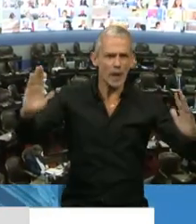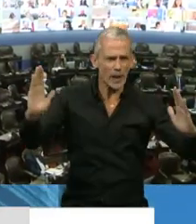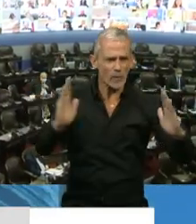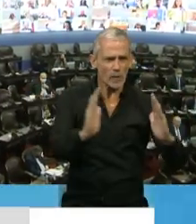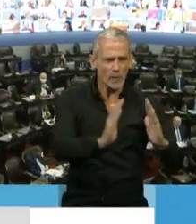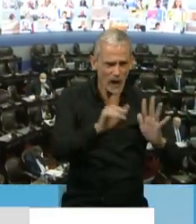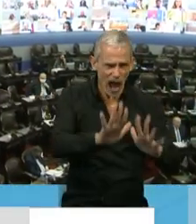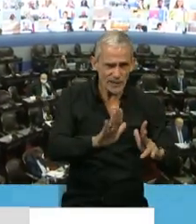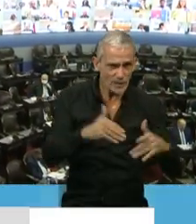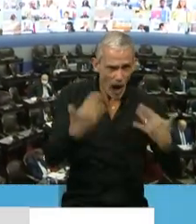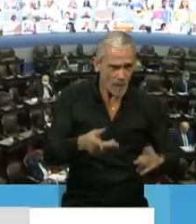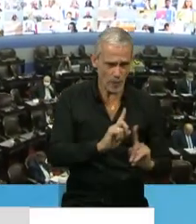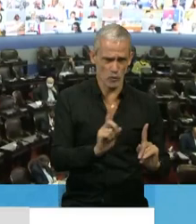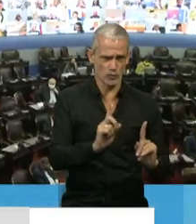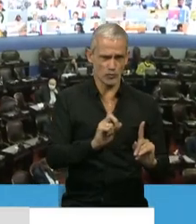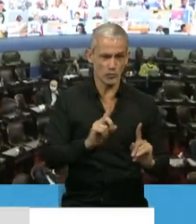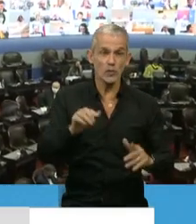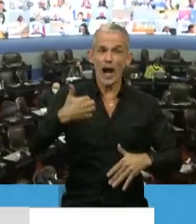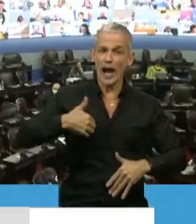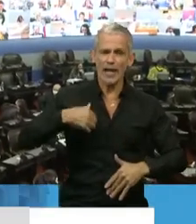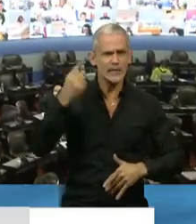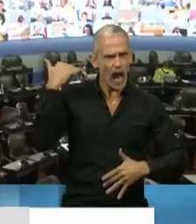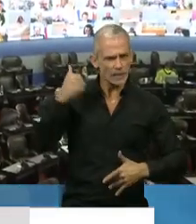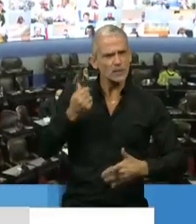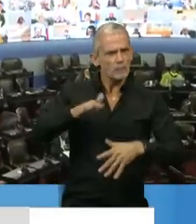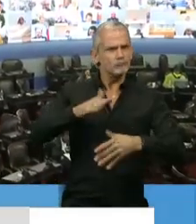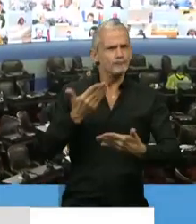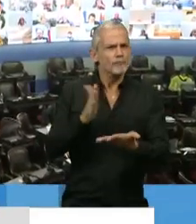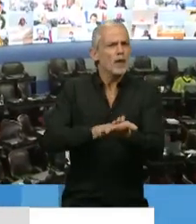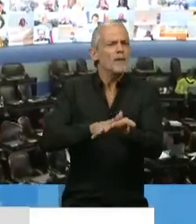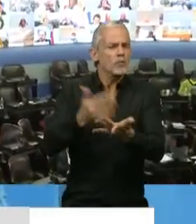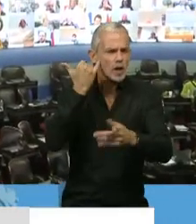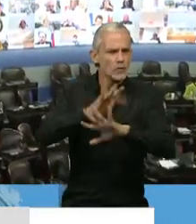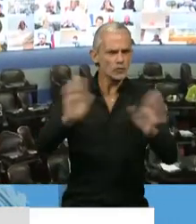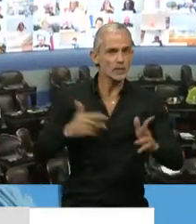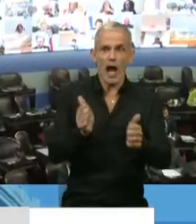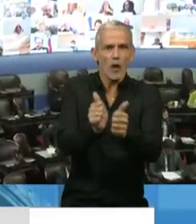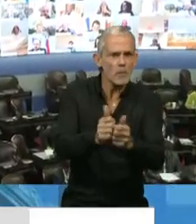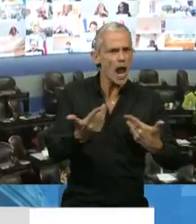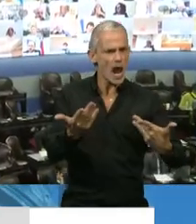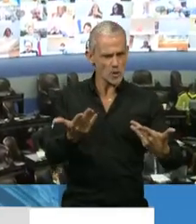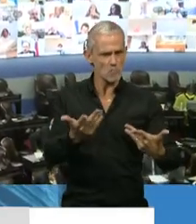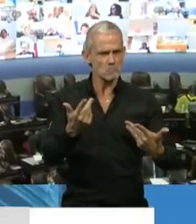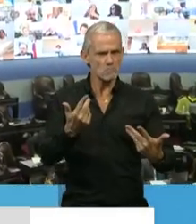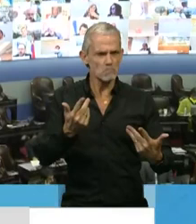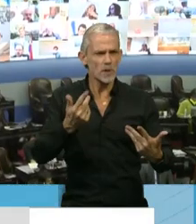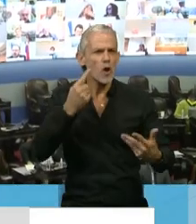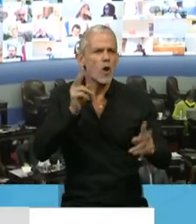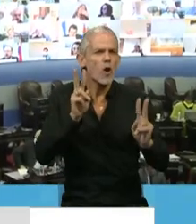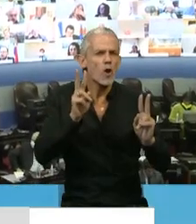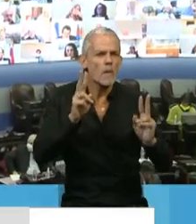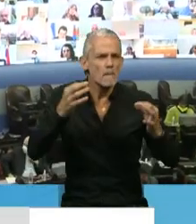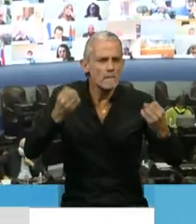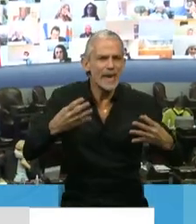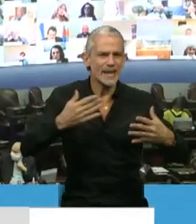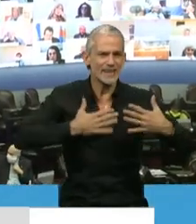país, y así lo hemos demostrado con responsabilidad, prudencia y acompañamiento, necesita